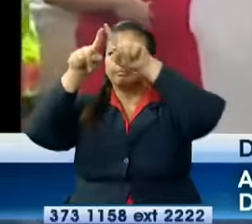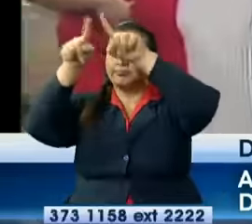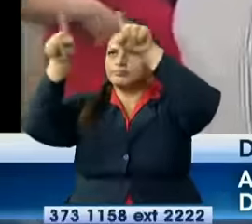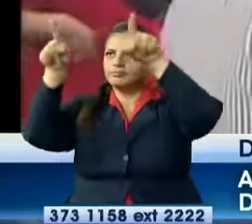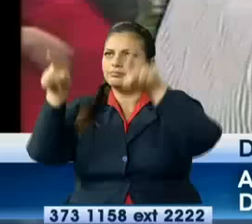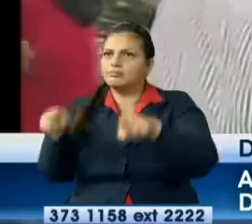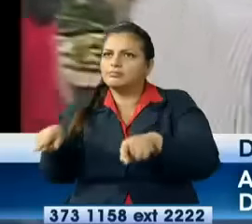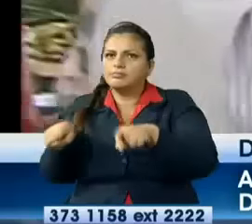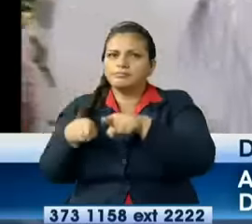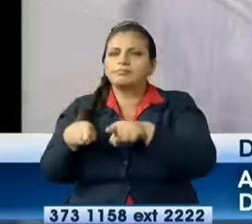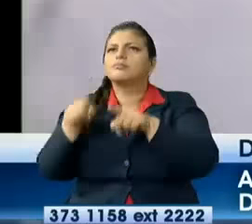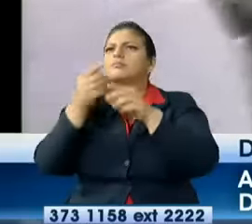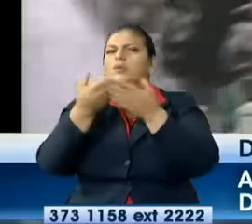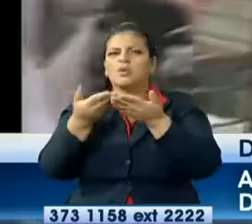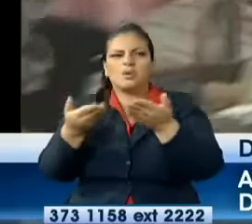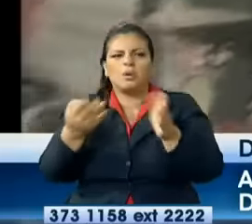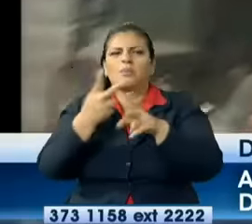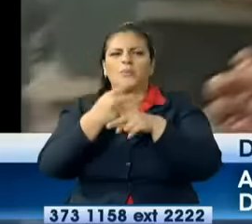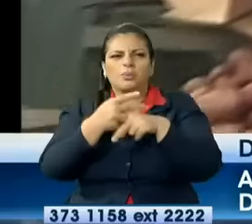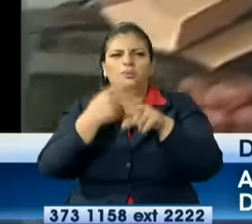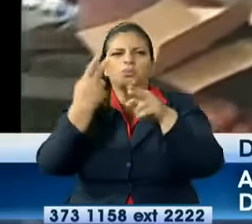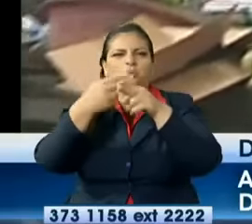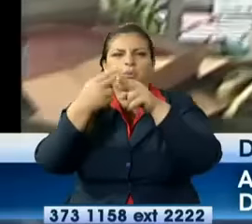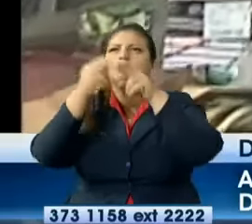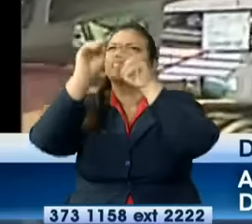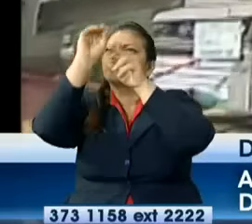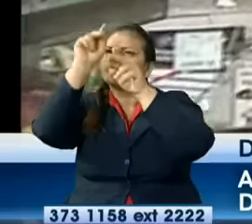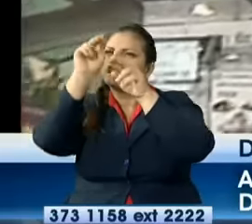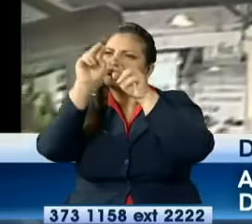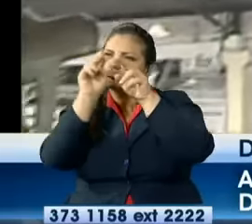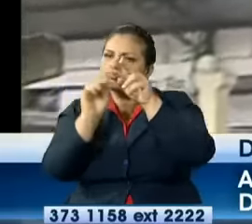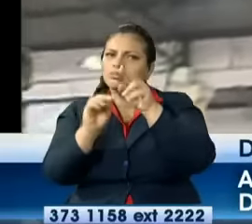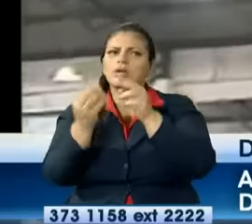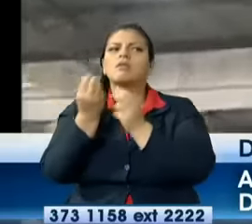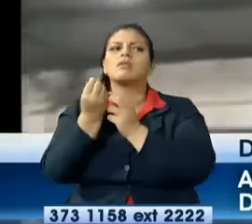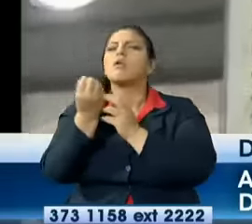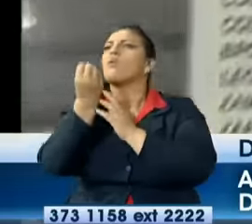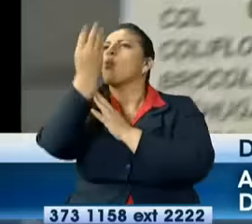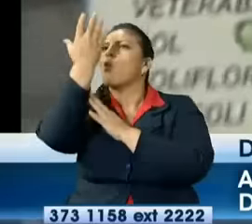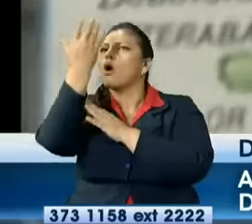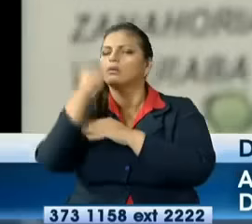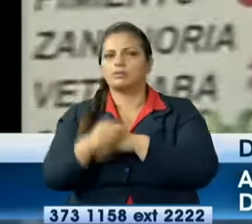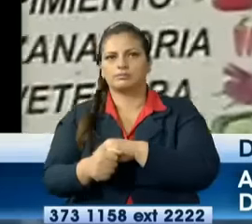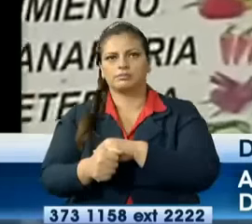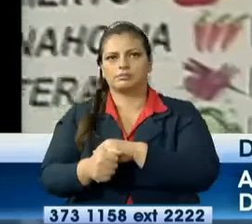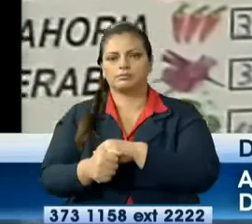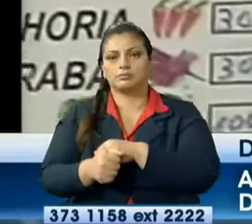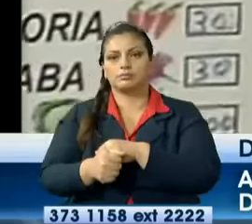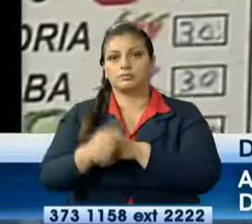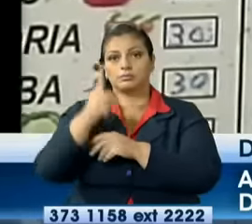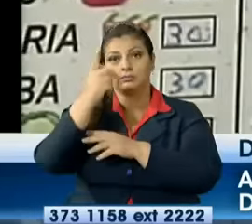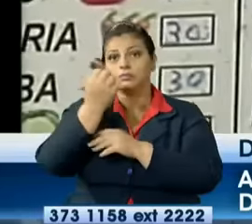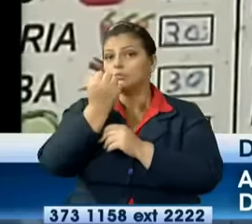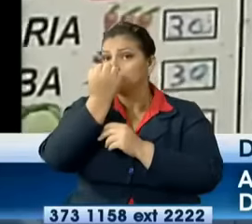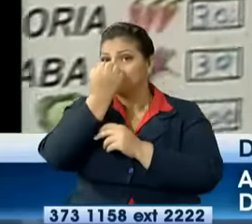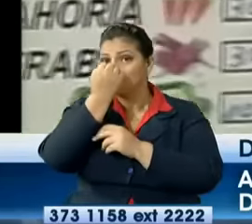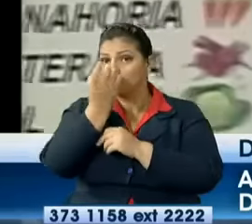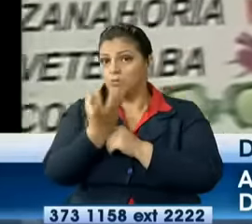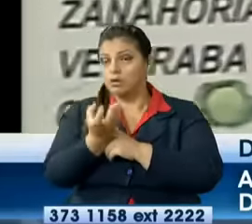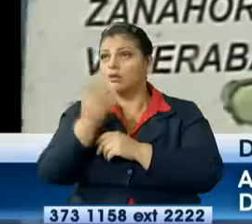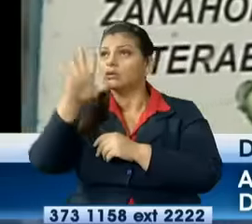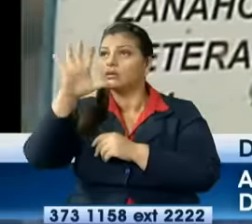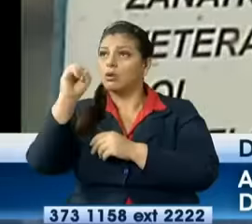¿ah? Dice la cebolla, la libra, creo que 50 centavos, el tomate 50, dice ahí. Sí, dice 50. ¿Está bien